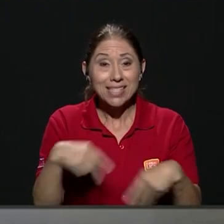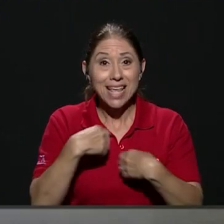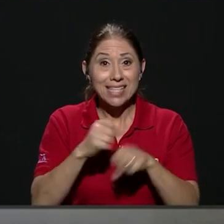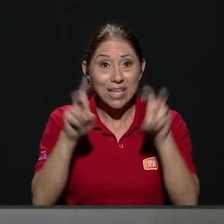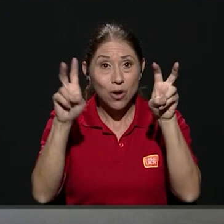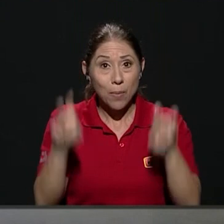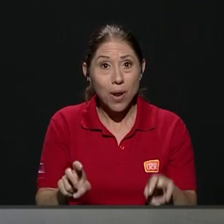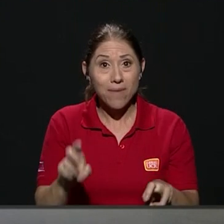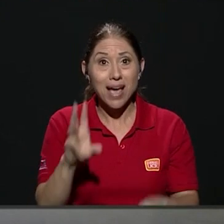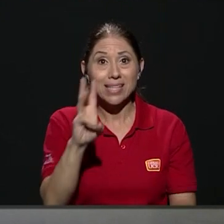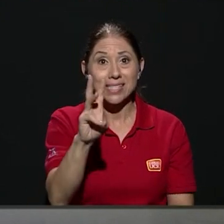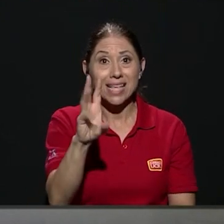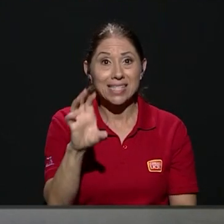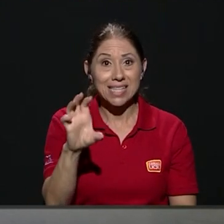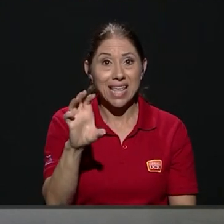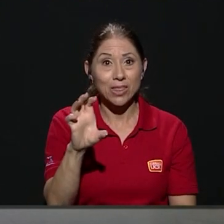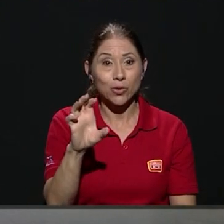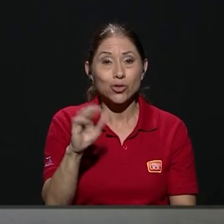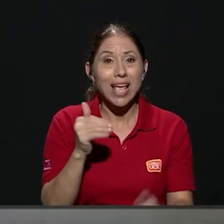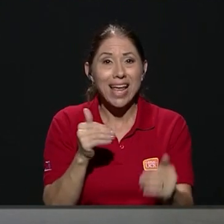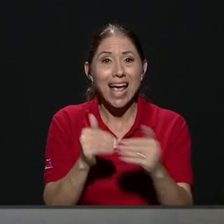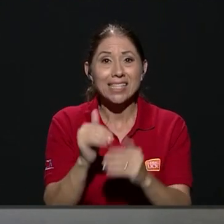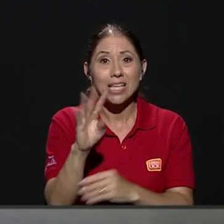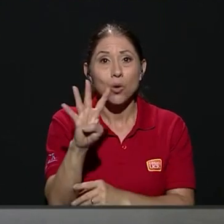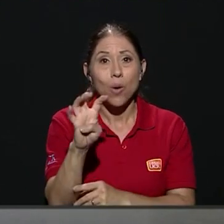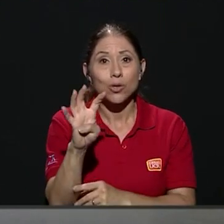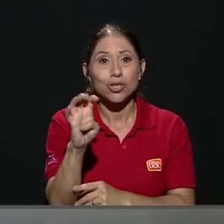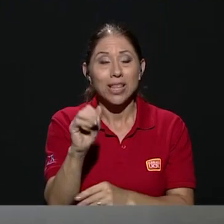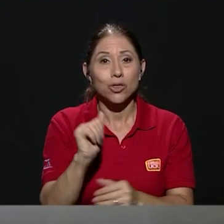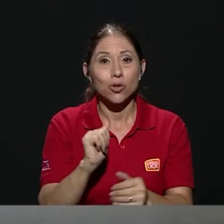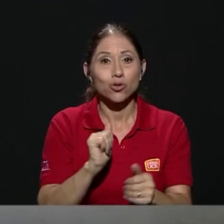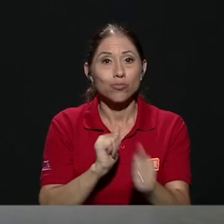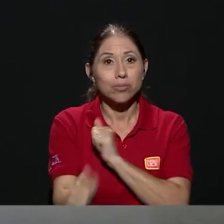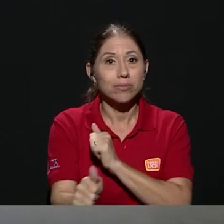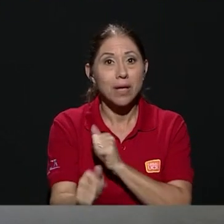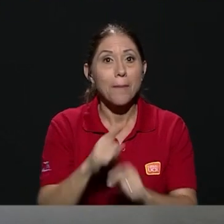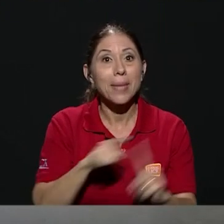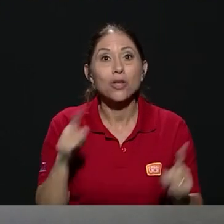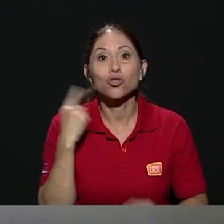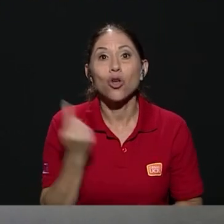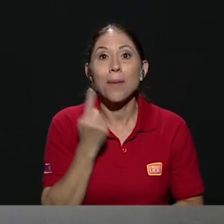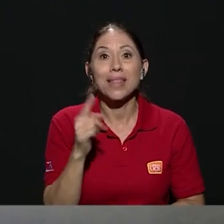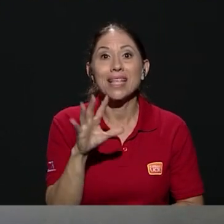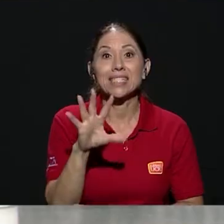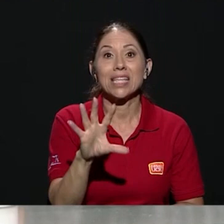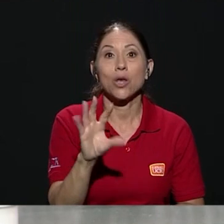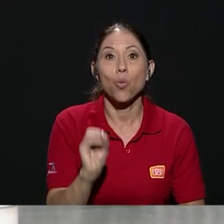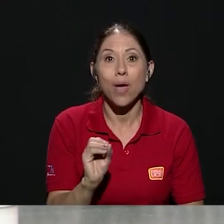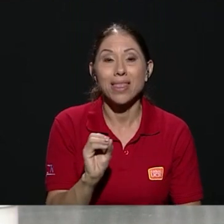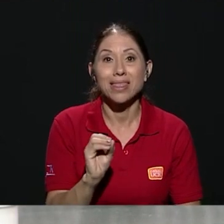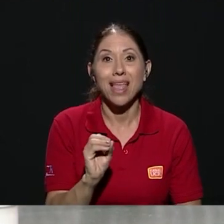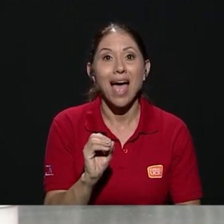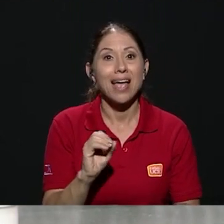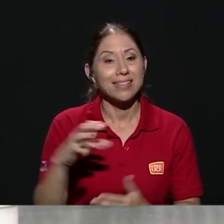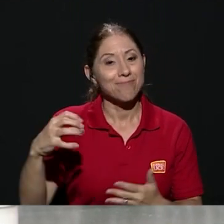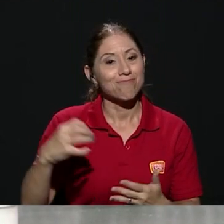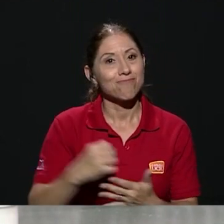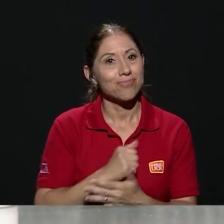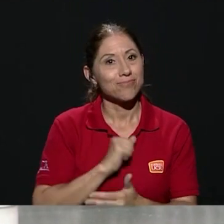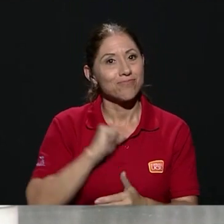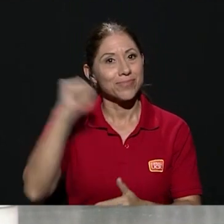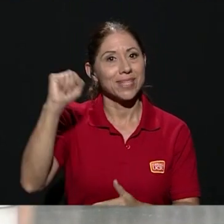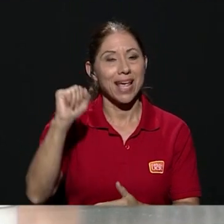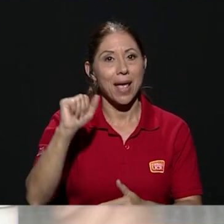la prueba, casi 400 ganaron, pero solo 50 ganaron el bachillerato. 25 quedaron con la